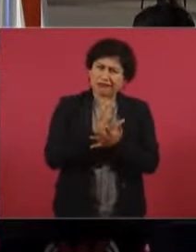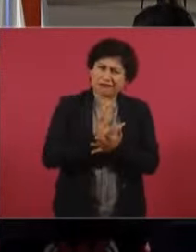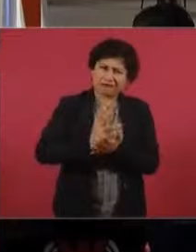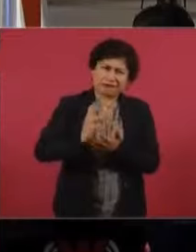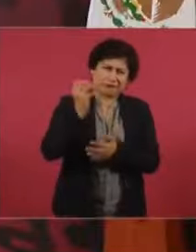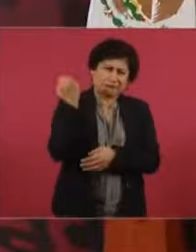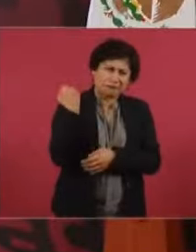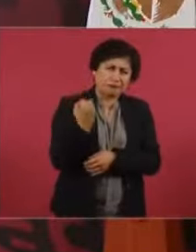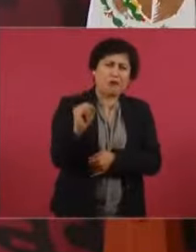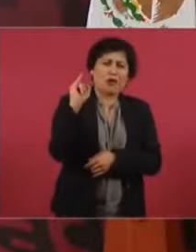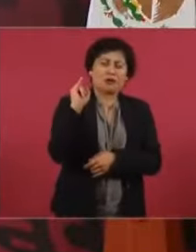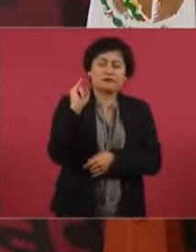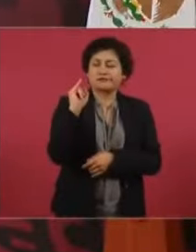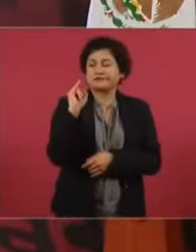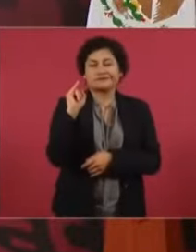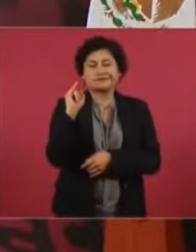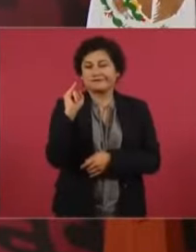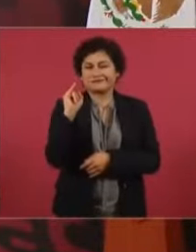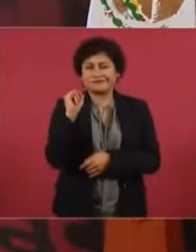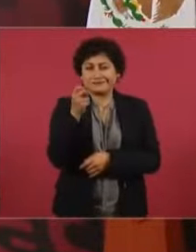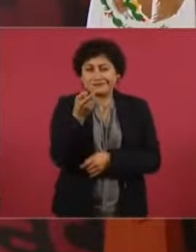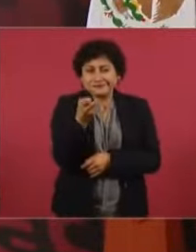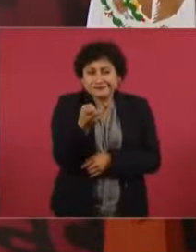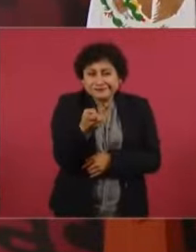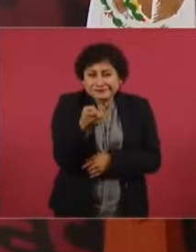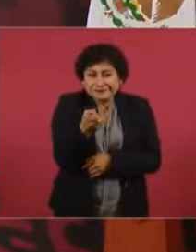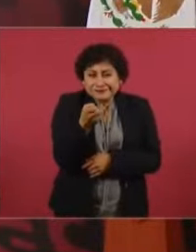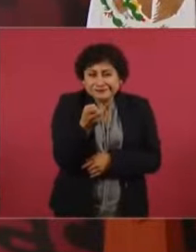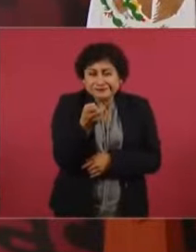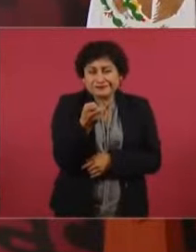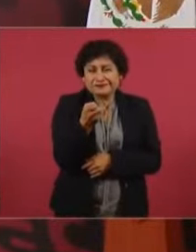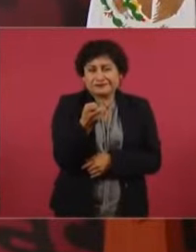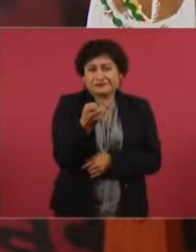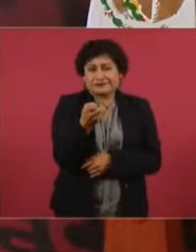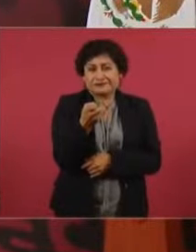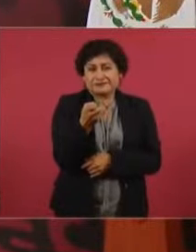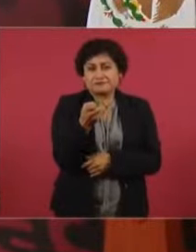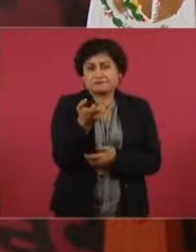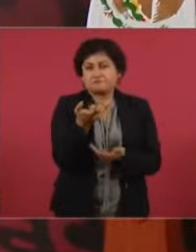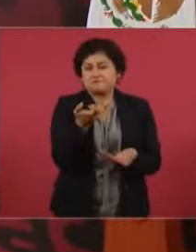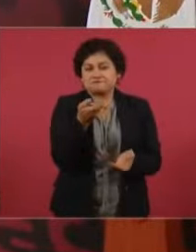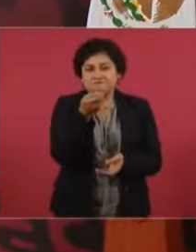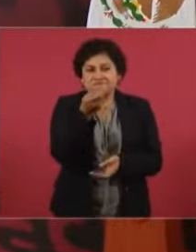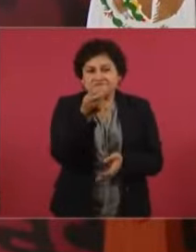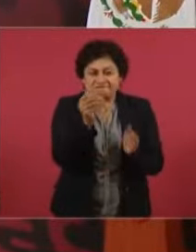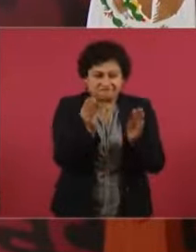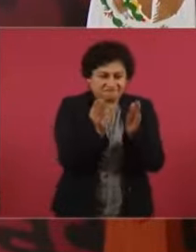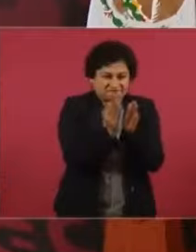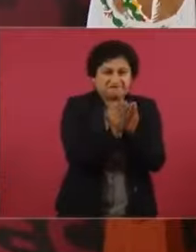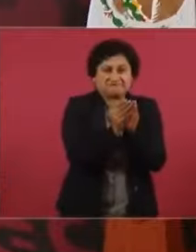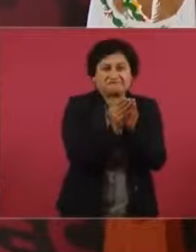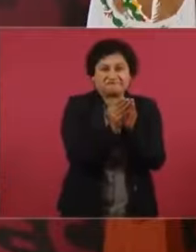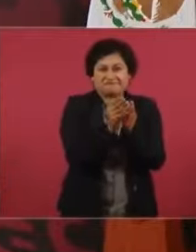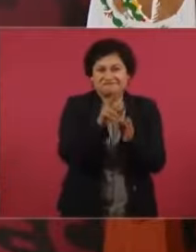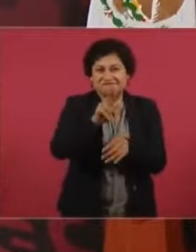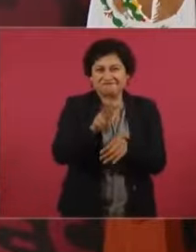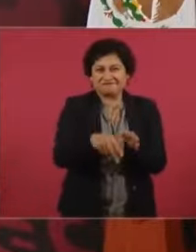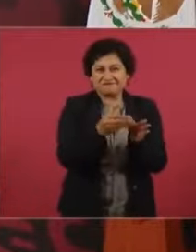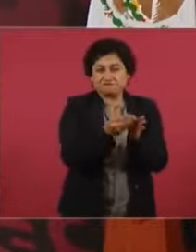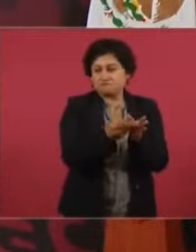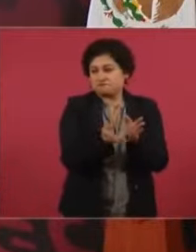alguien pagara una importante suma de dinero para vulnerar los candados digitales de la presidencia de la República,